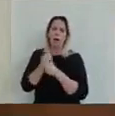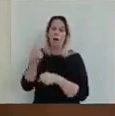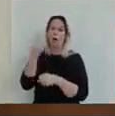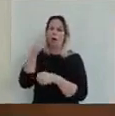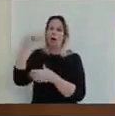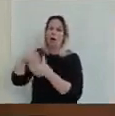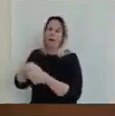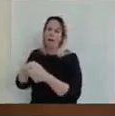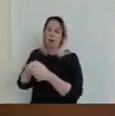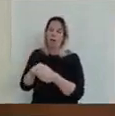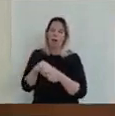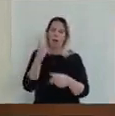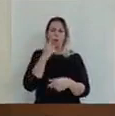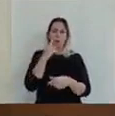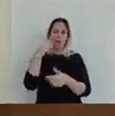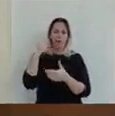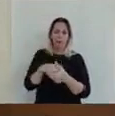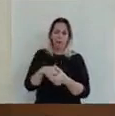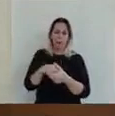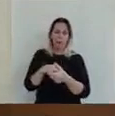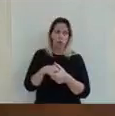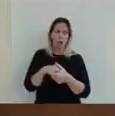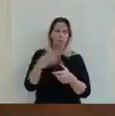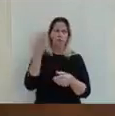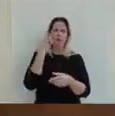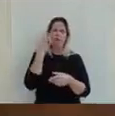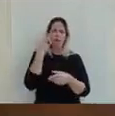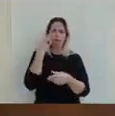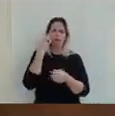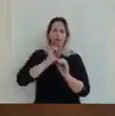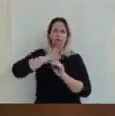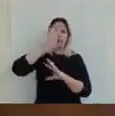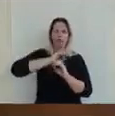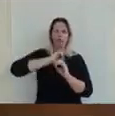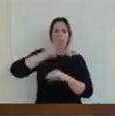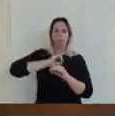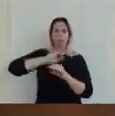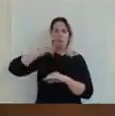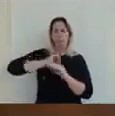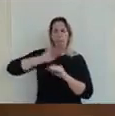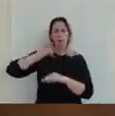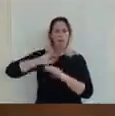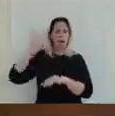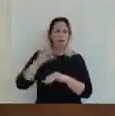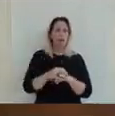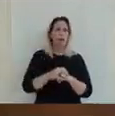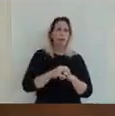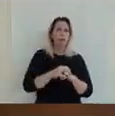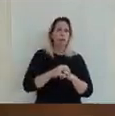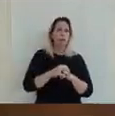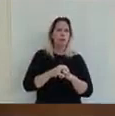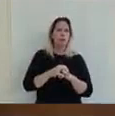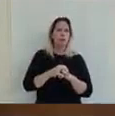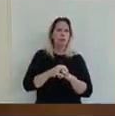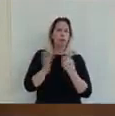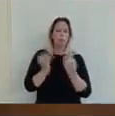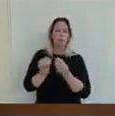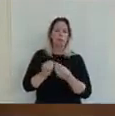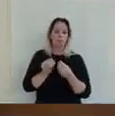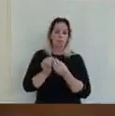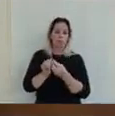tema, en su cuenta de Facebook hicieron aseveración, muchos de los funcionarios